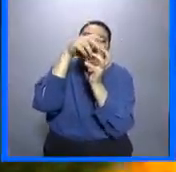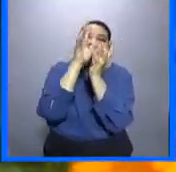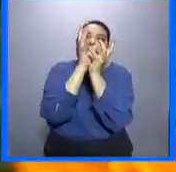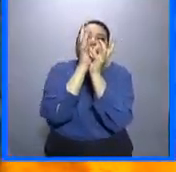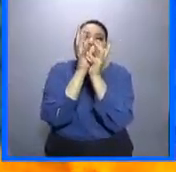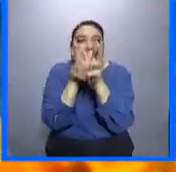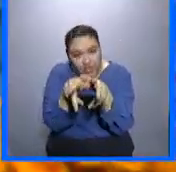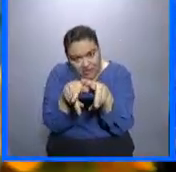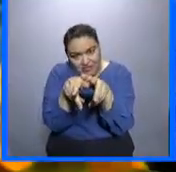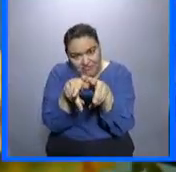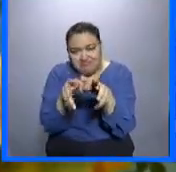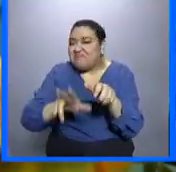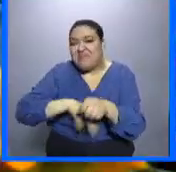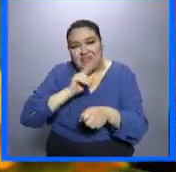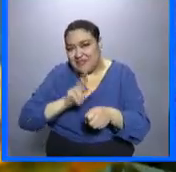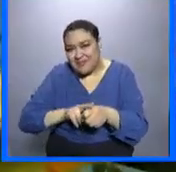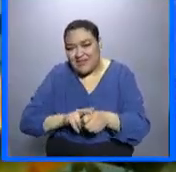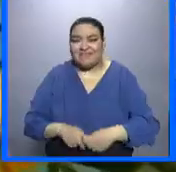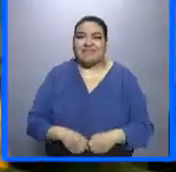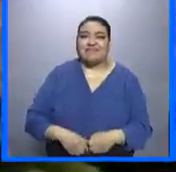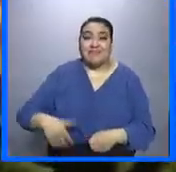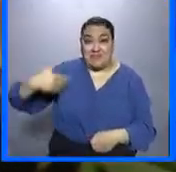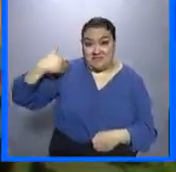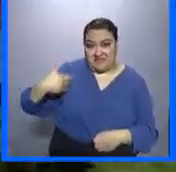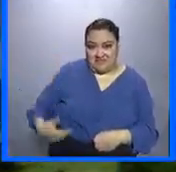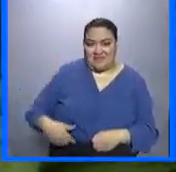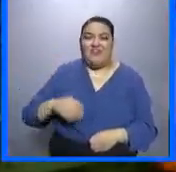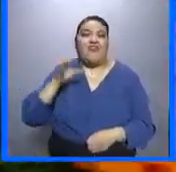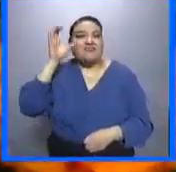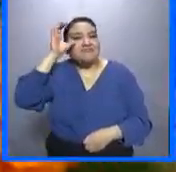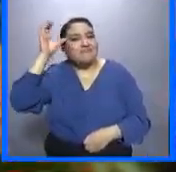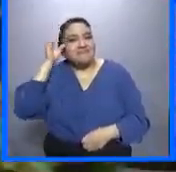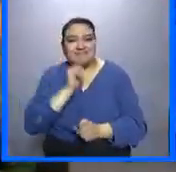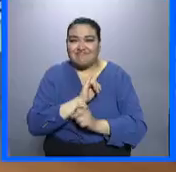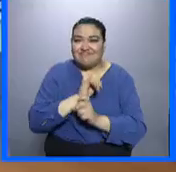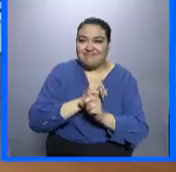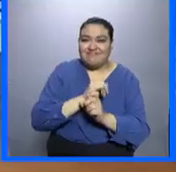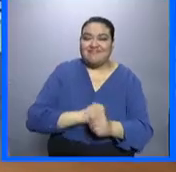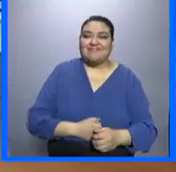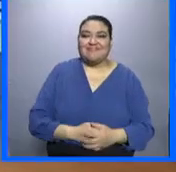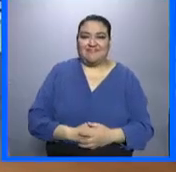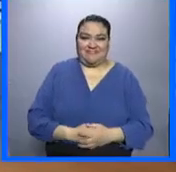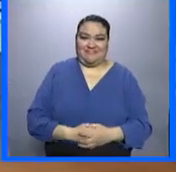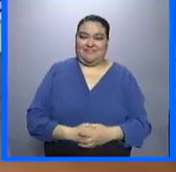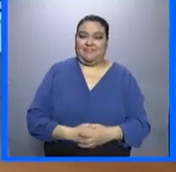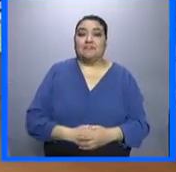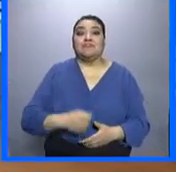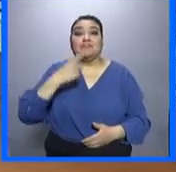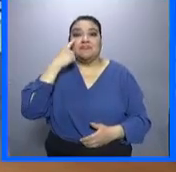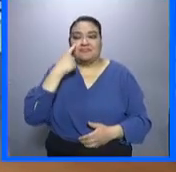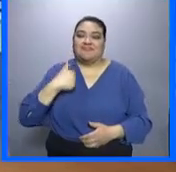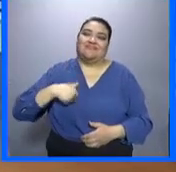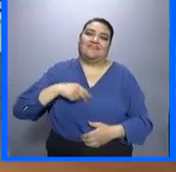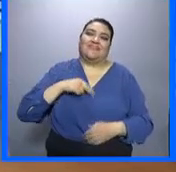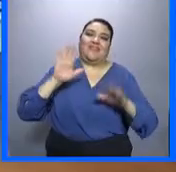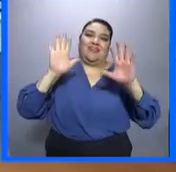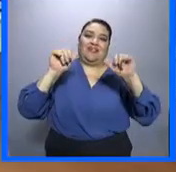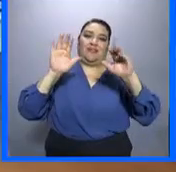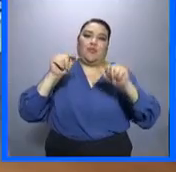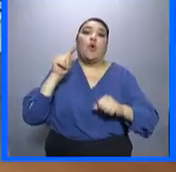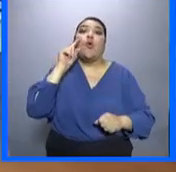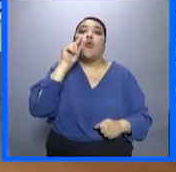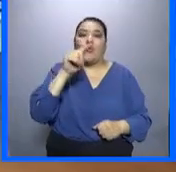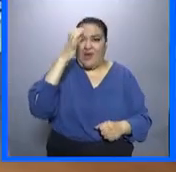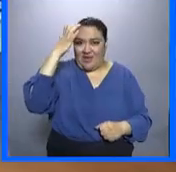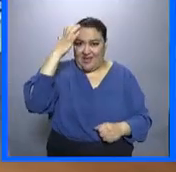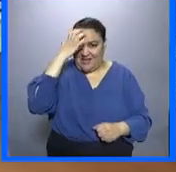frágil. Para Plural TV, Citlali Pérez. Antes de despedirnos, conozca